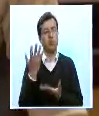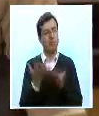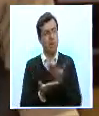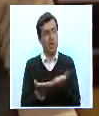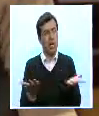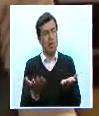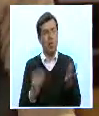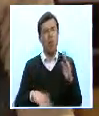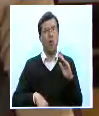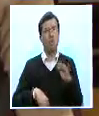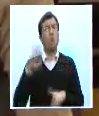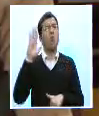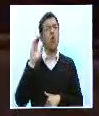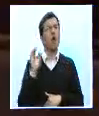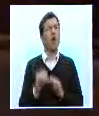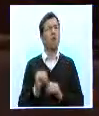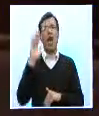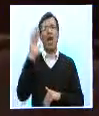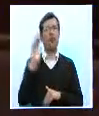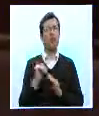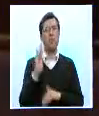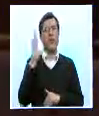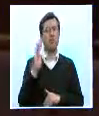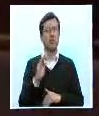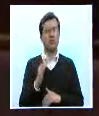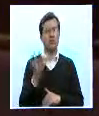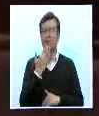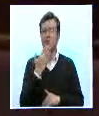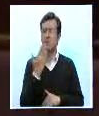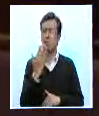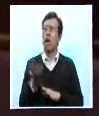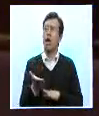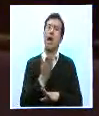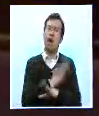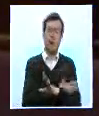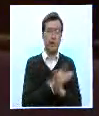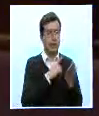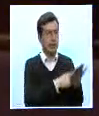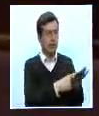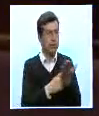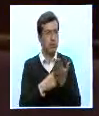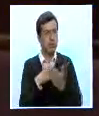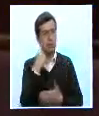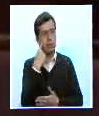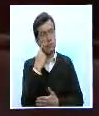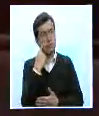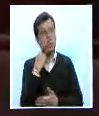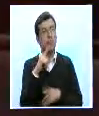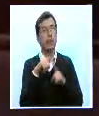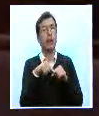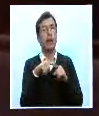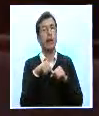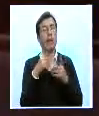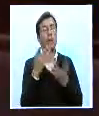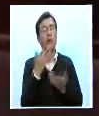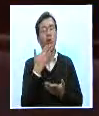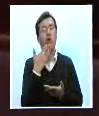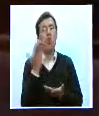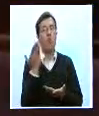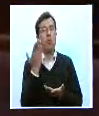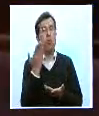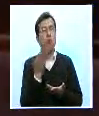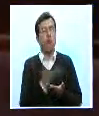sonar excesivo bueno nosotros hemos hecho un análisis de acuerdo al impacto o digamos a la afectación